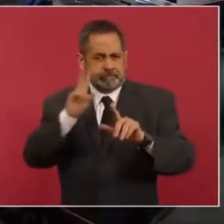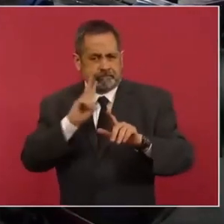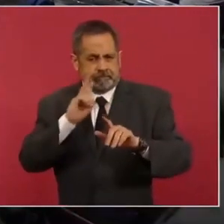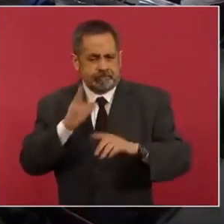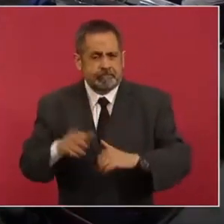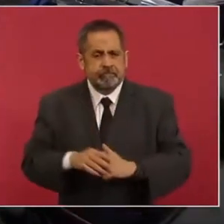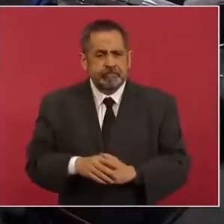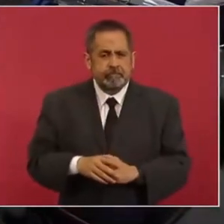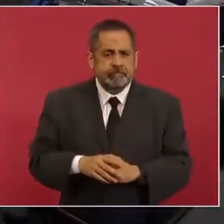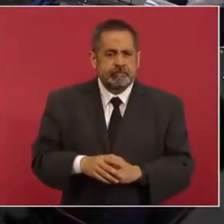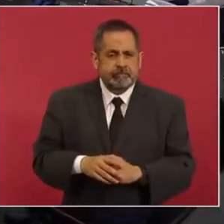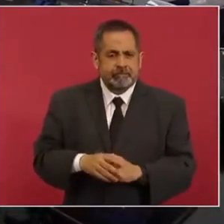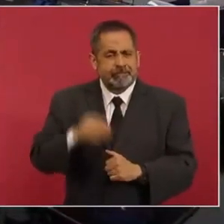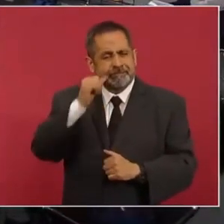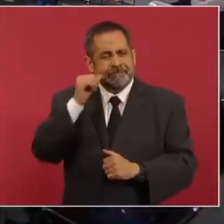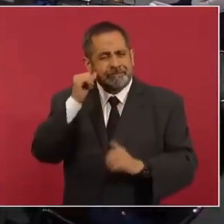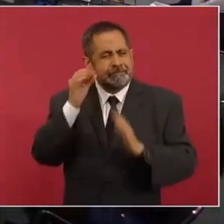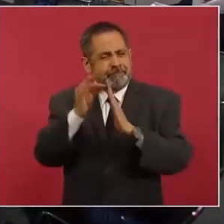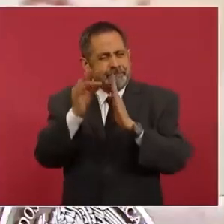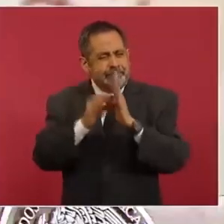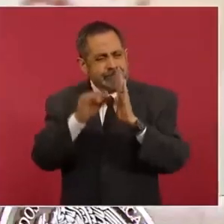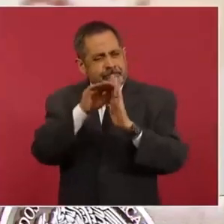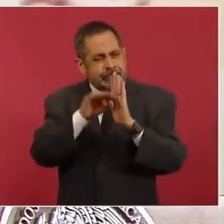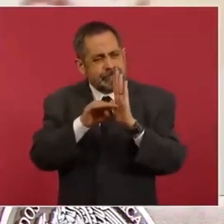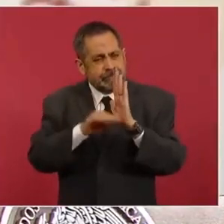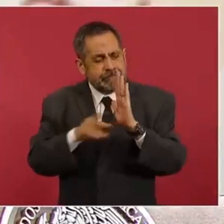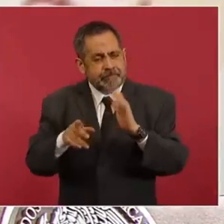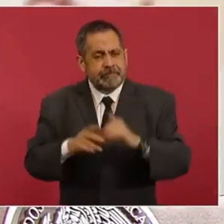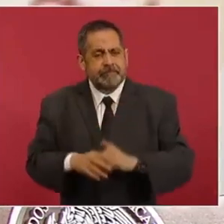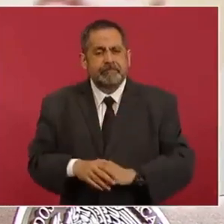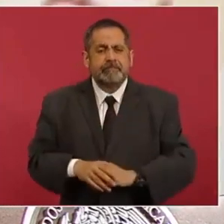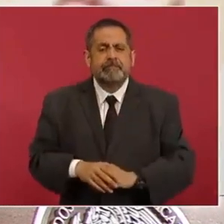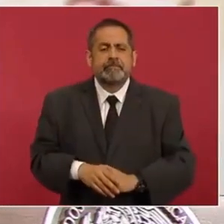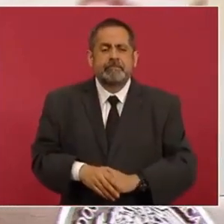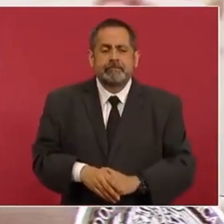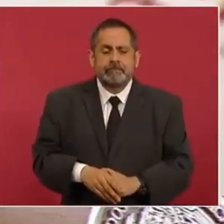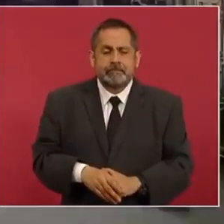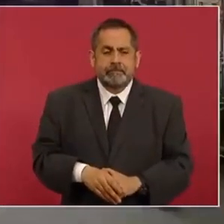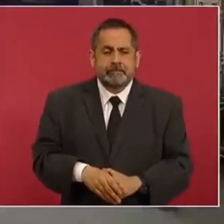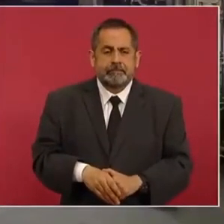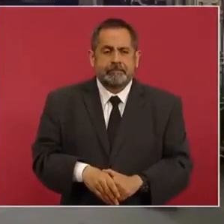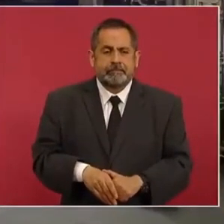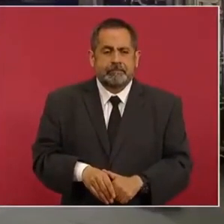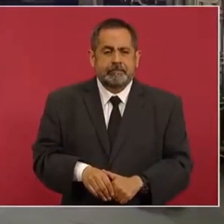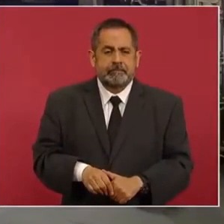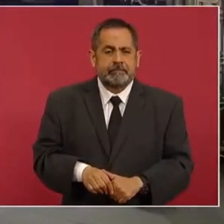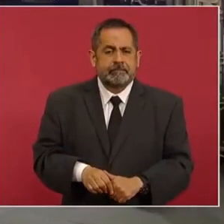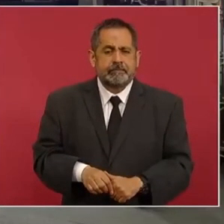Sí, los puntos. Nada más.